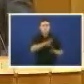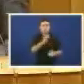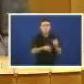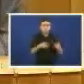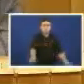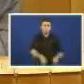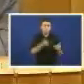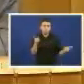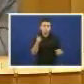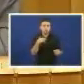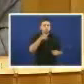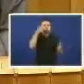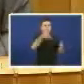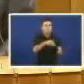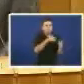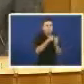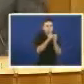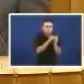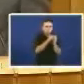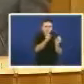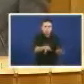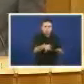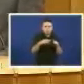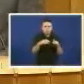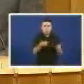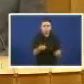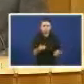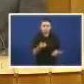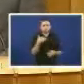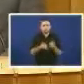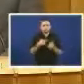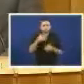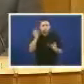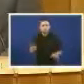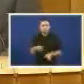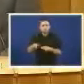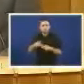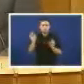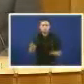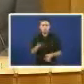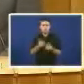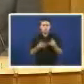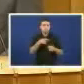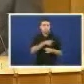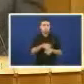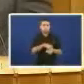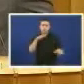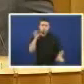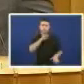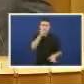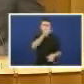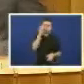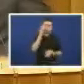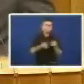os resultados no terreo do goberno. E unha gran maioría dos galegos e das galegas están satisfeitos con eses resultados ainda